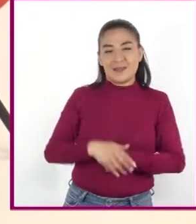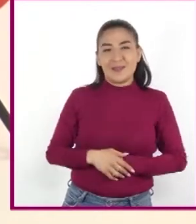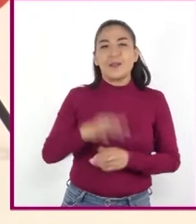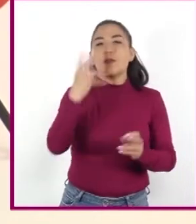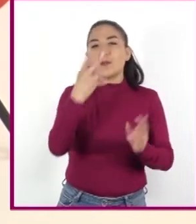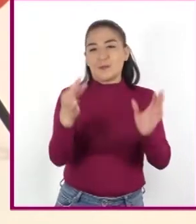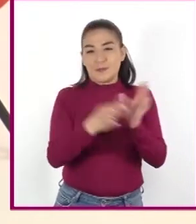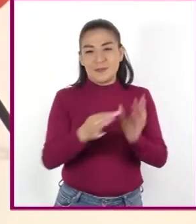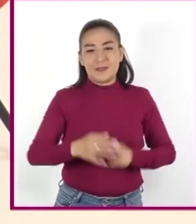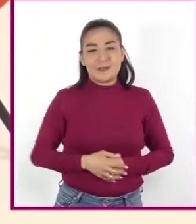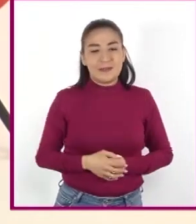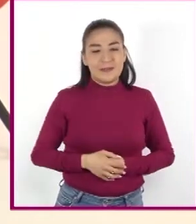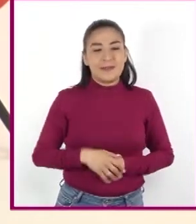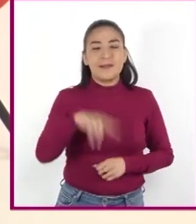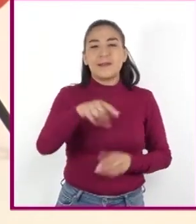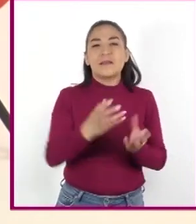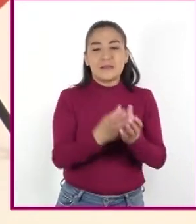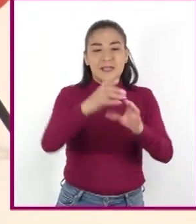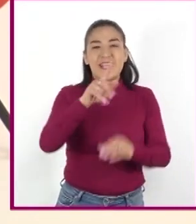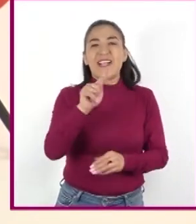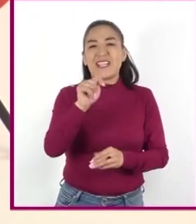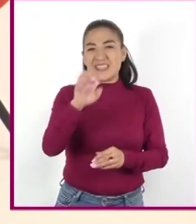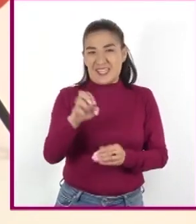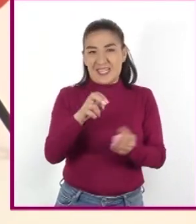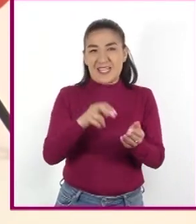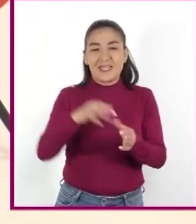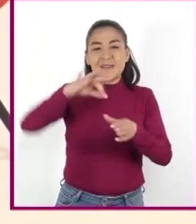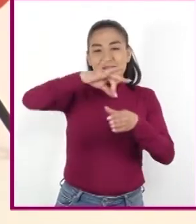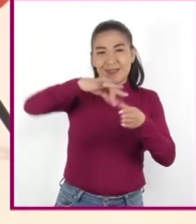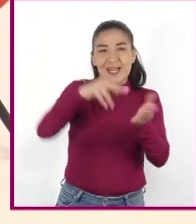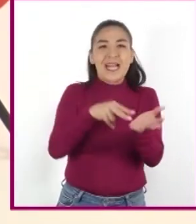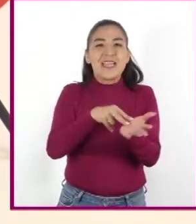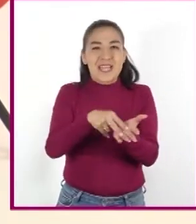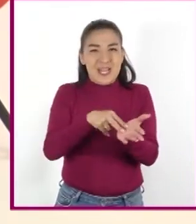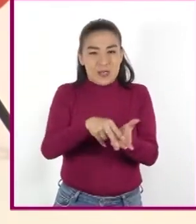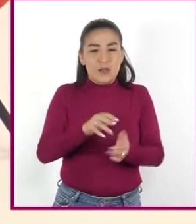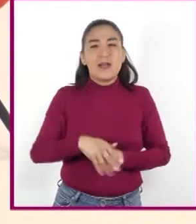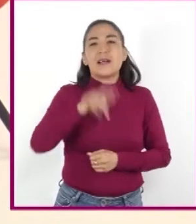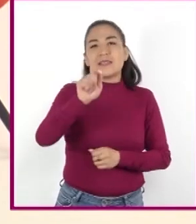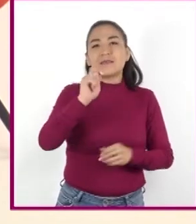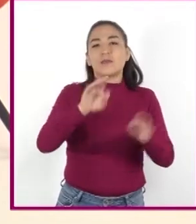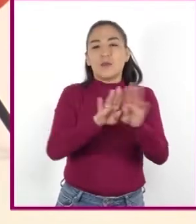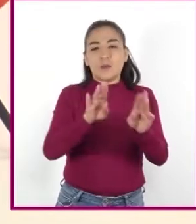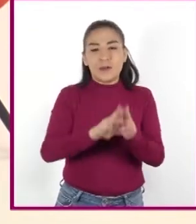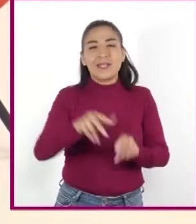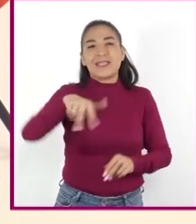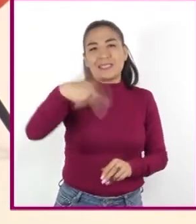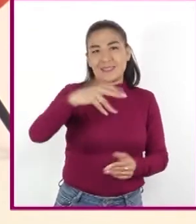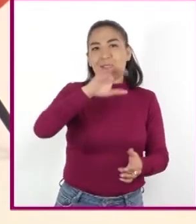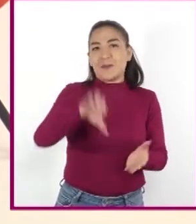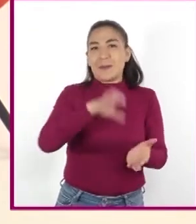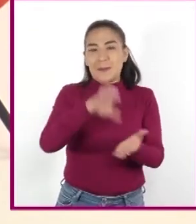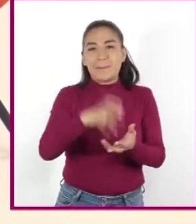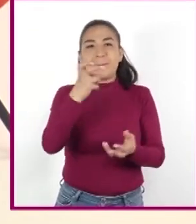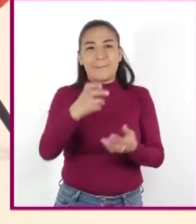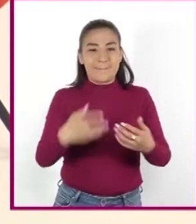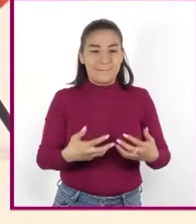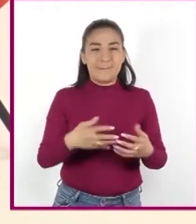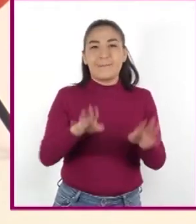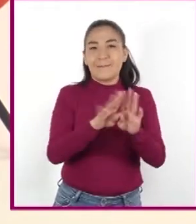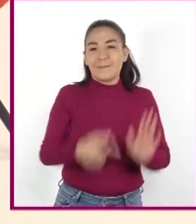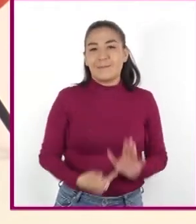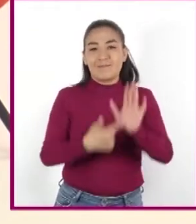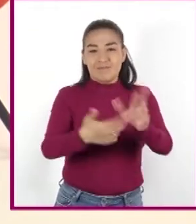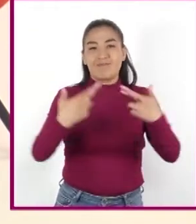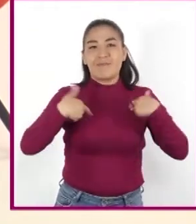puntos. Es un frasco de té negro. Se relaciona con el proceso de independencia de las 13 colonias y hace referencia a